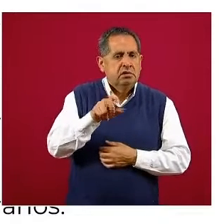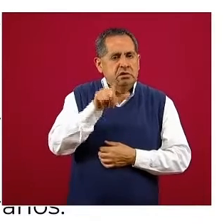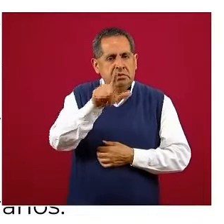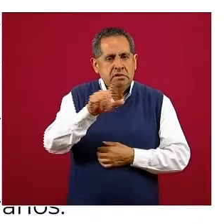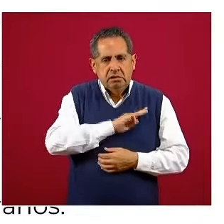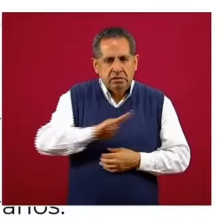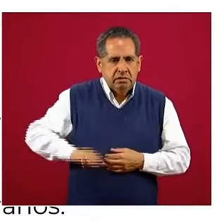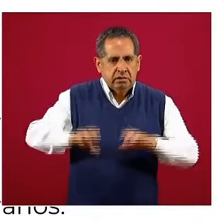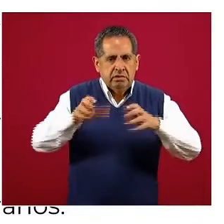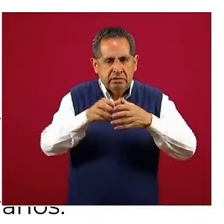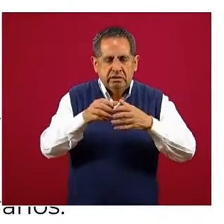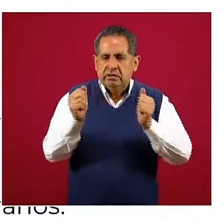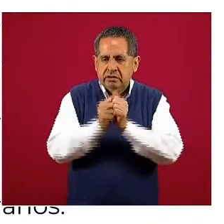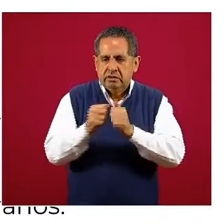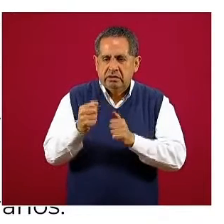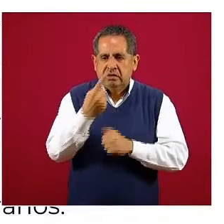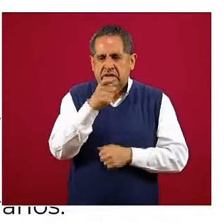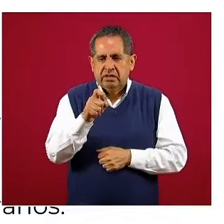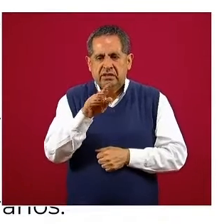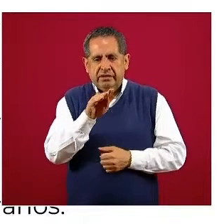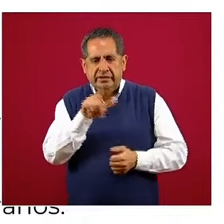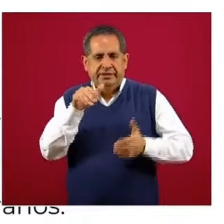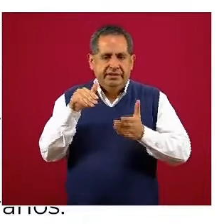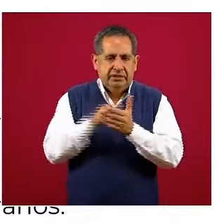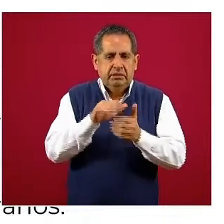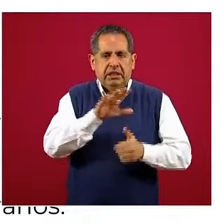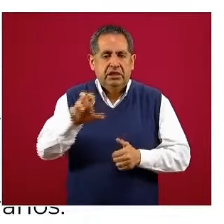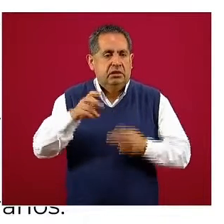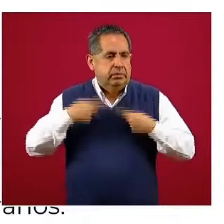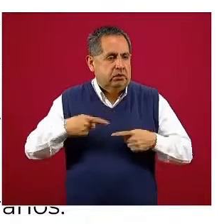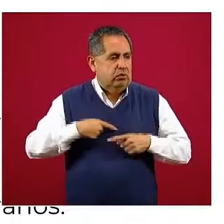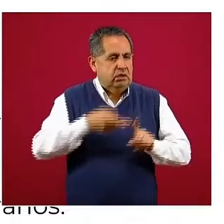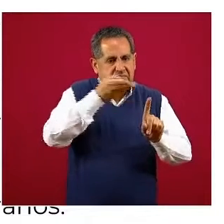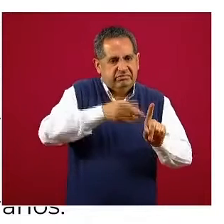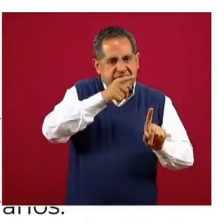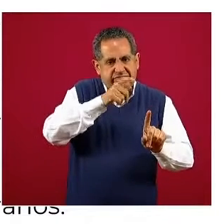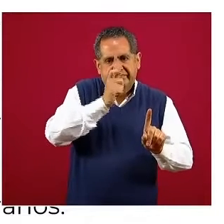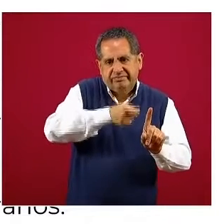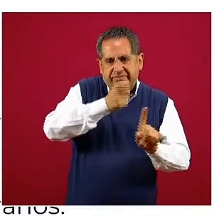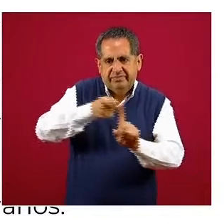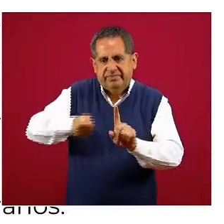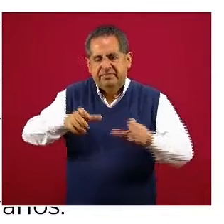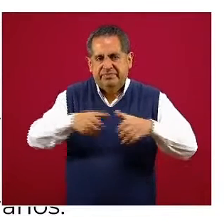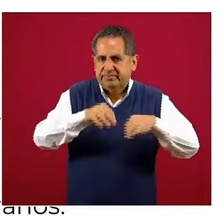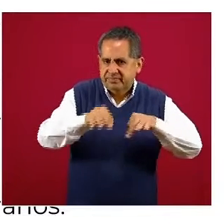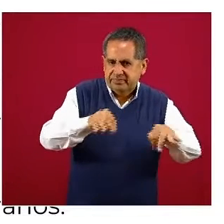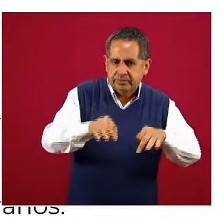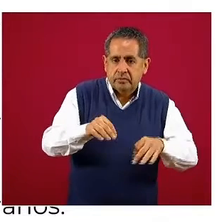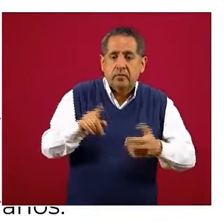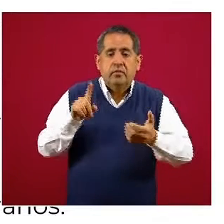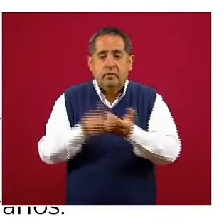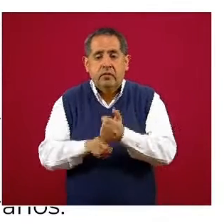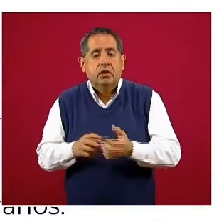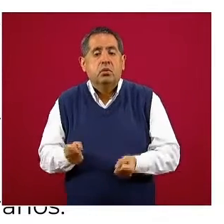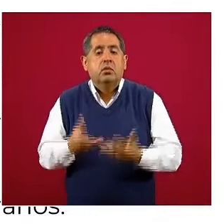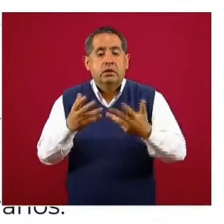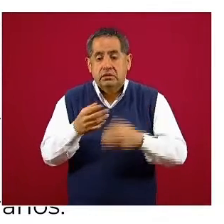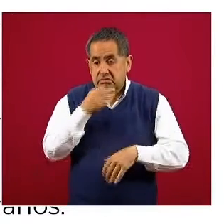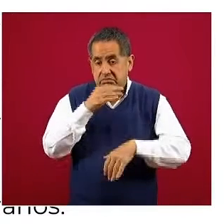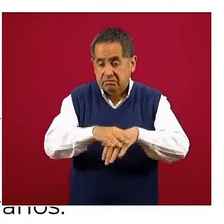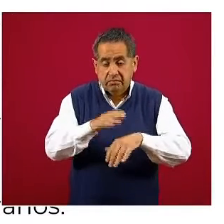Procuraduría Agraria es una institución de servicio social instituida en beneficio de los campesinos